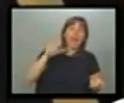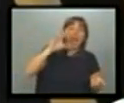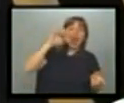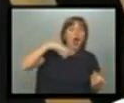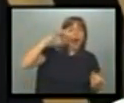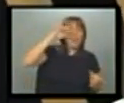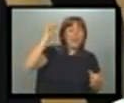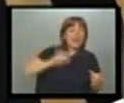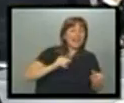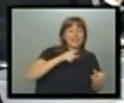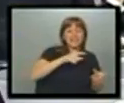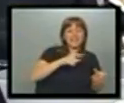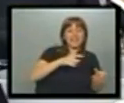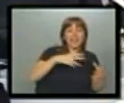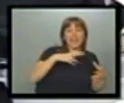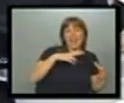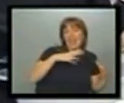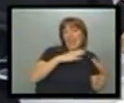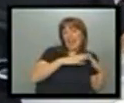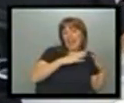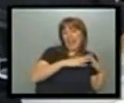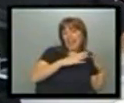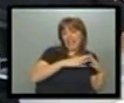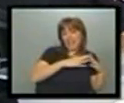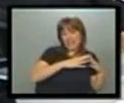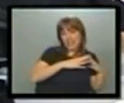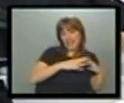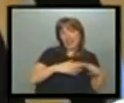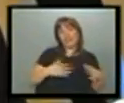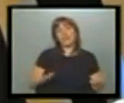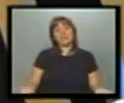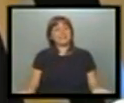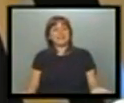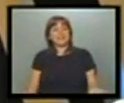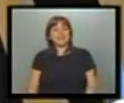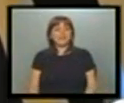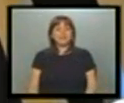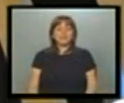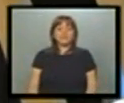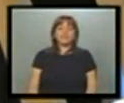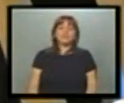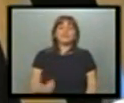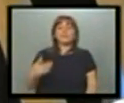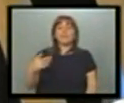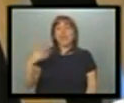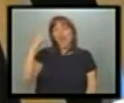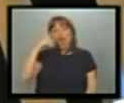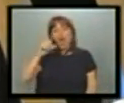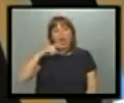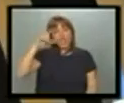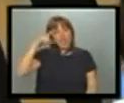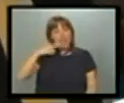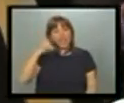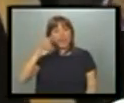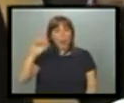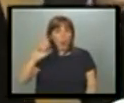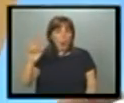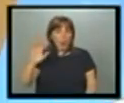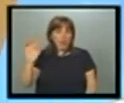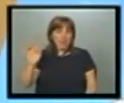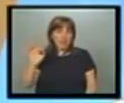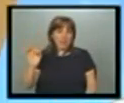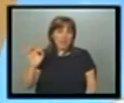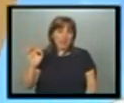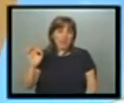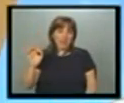aparece, o sea, la causa Otesur, ya sabemos de qué se trata. El nombre nos linkea justamente con el tipo de negocio. Sí, sí. Otesur, te quiero